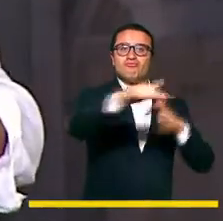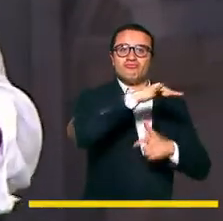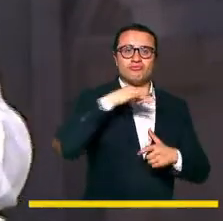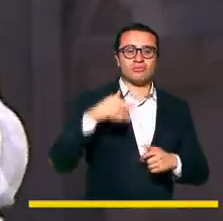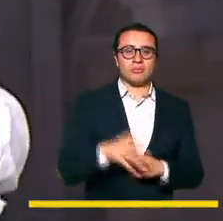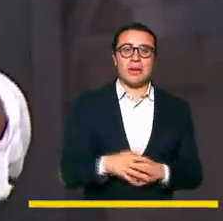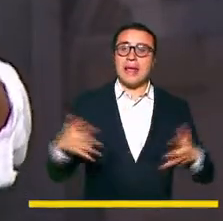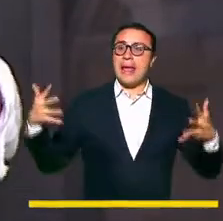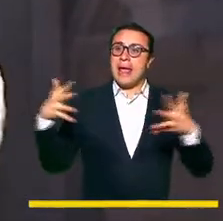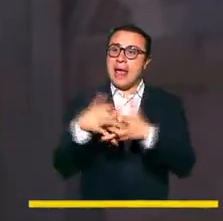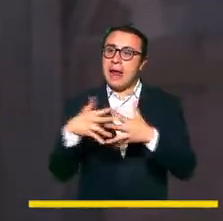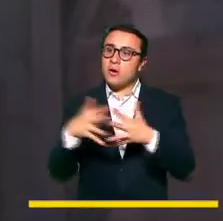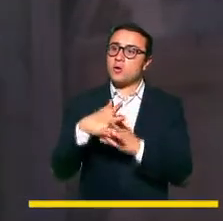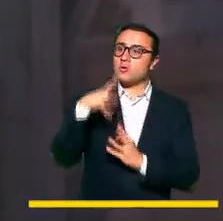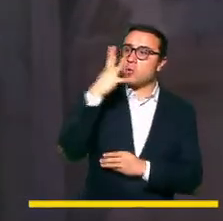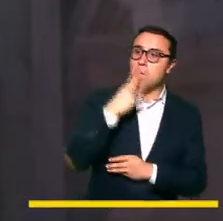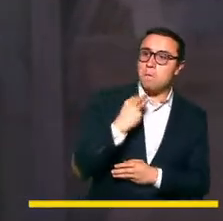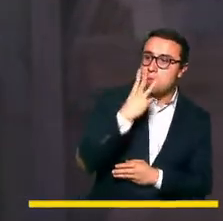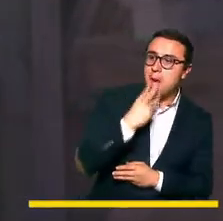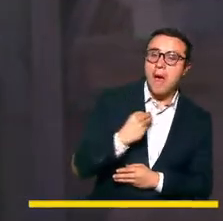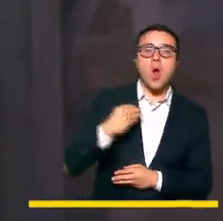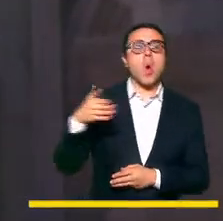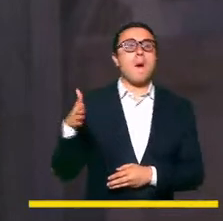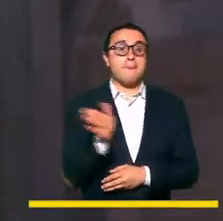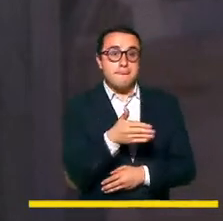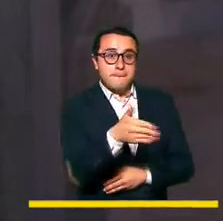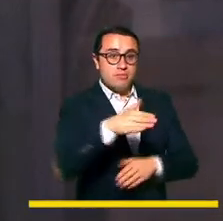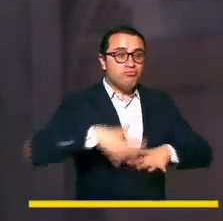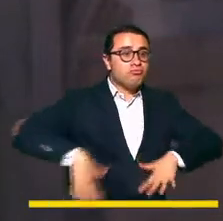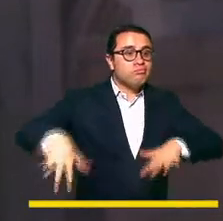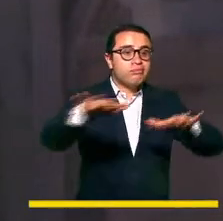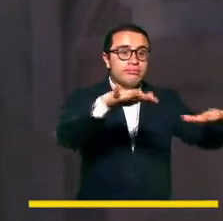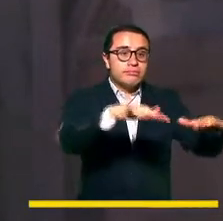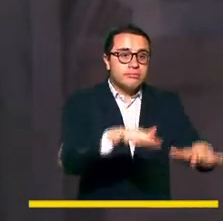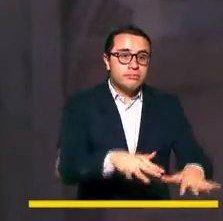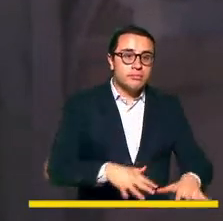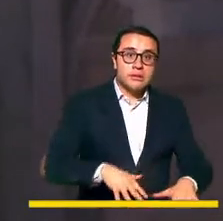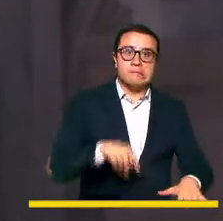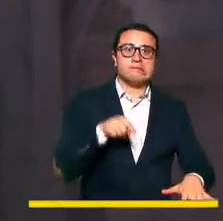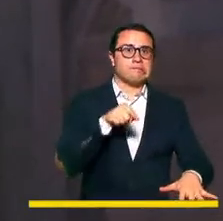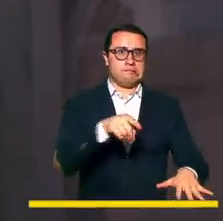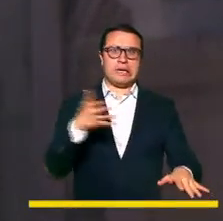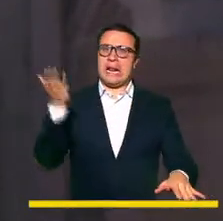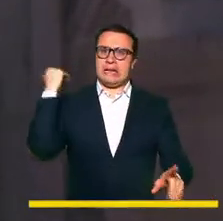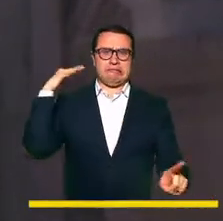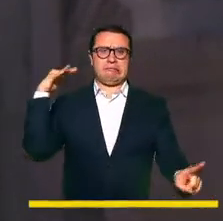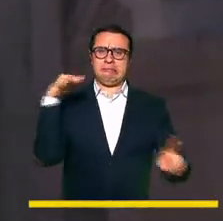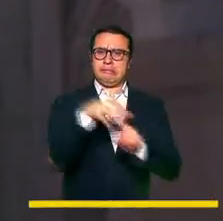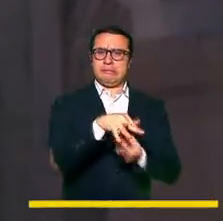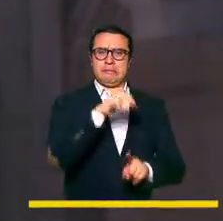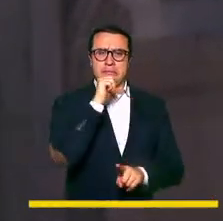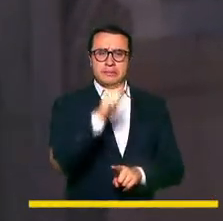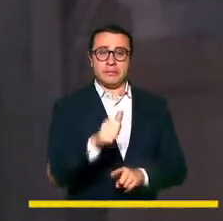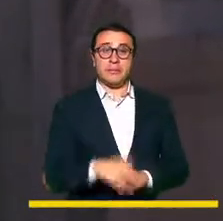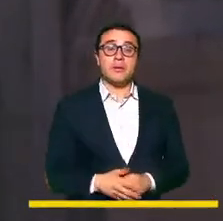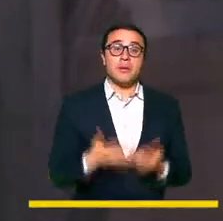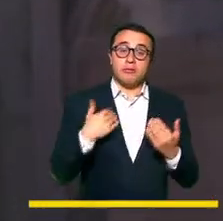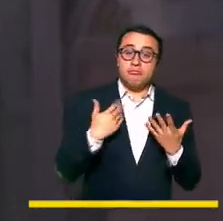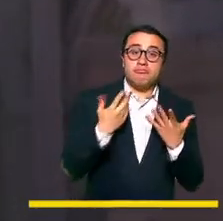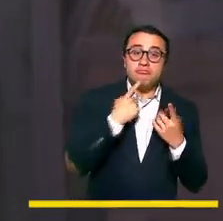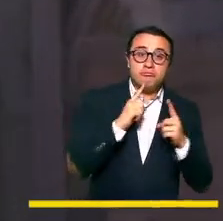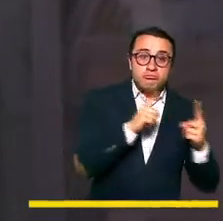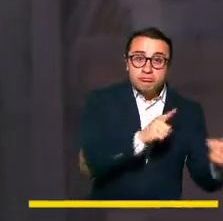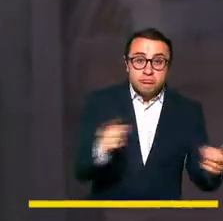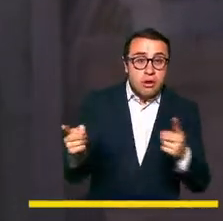Arroz, mango o pesca, que la pesca parece ser la más afectada. Yo no me quiero extender porque quiero que